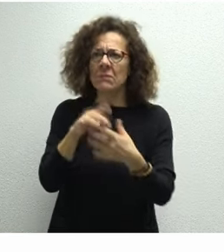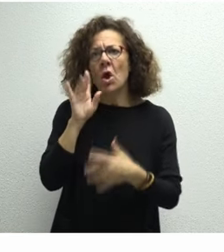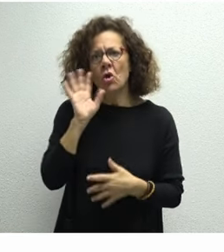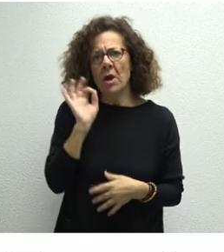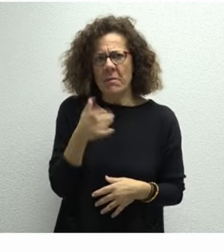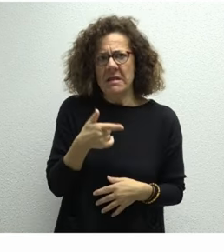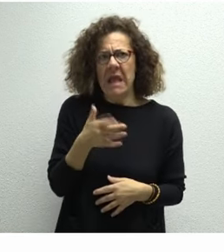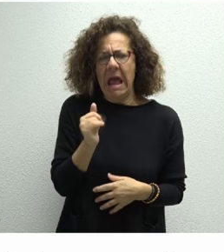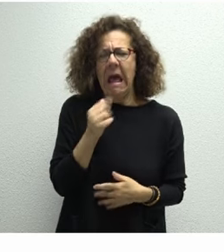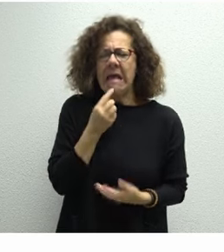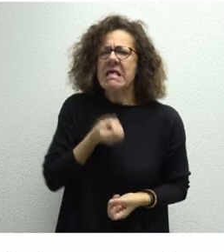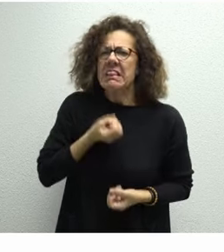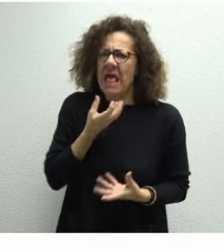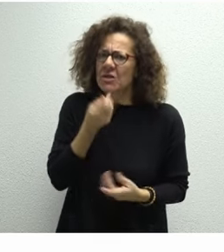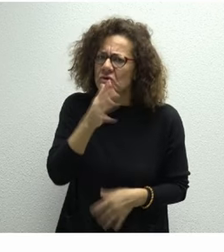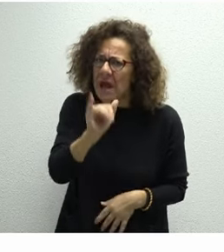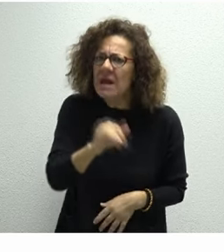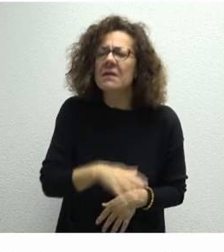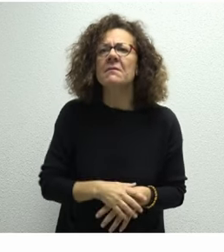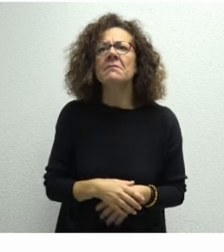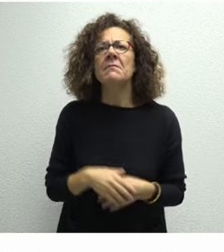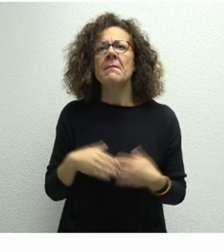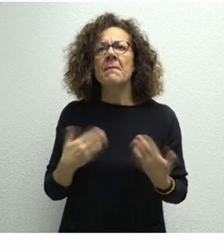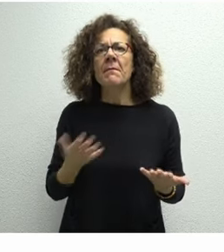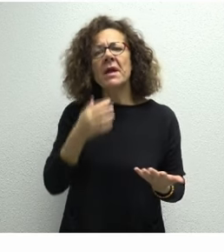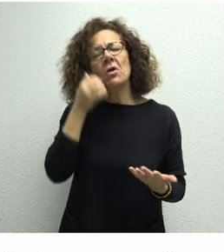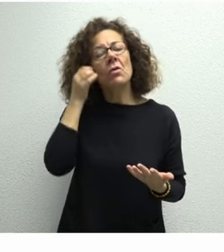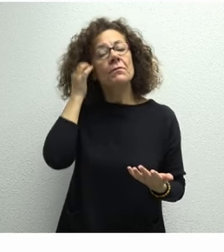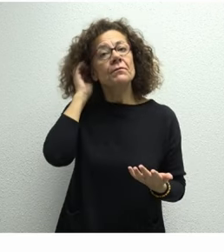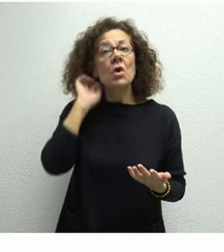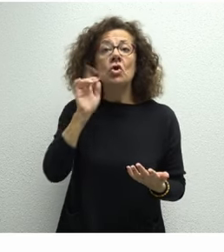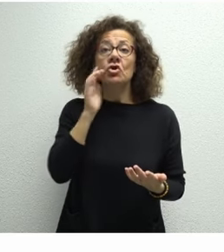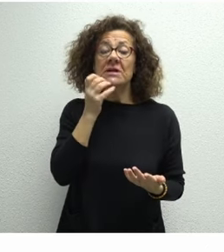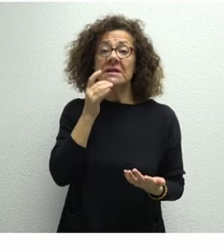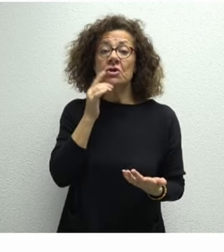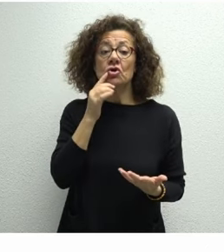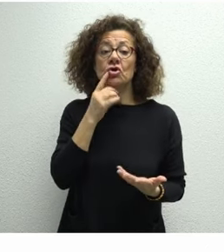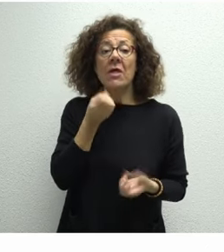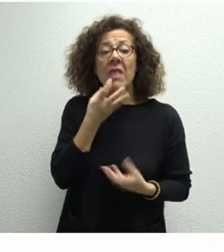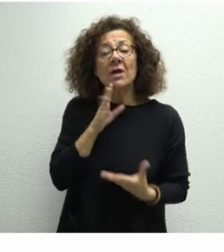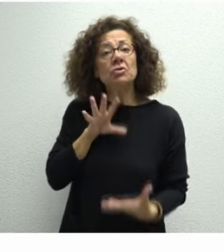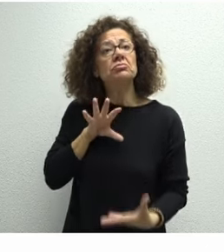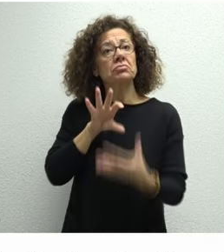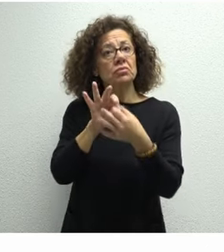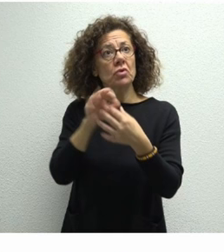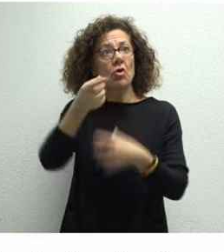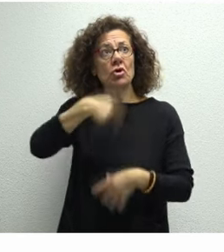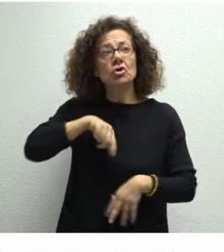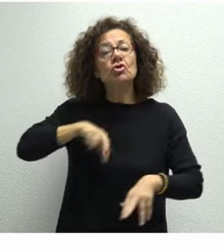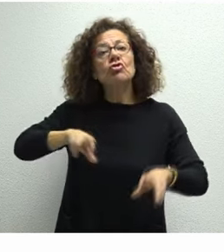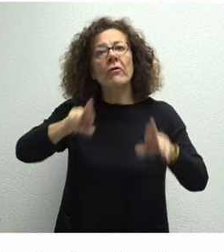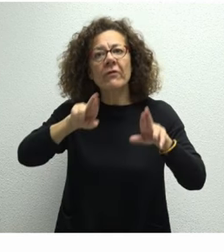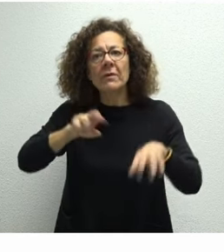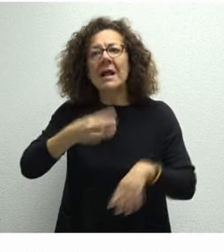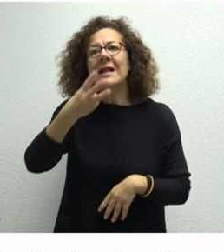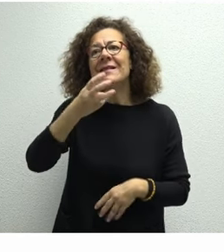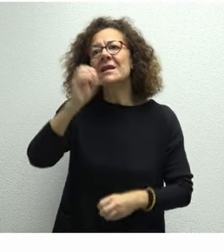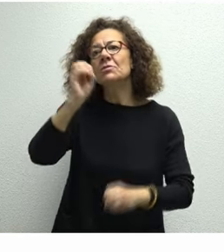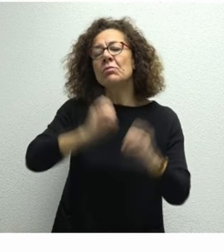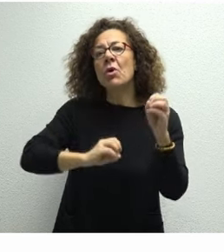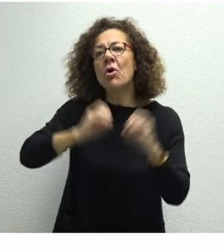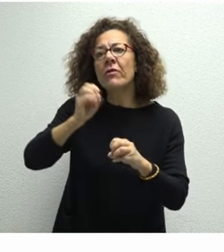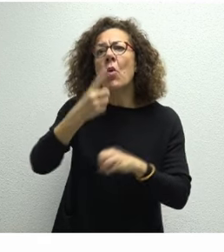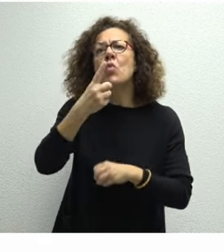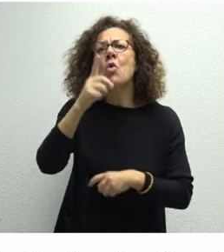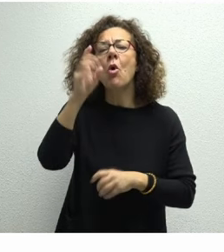que tenemos datos pero eh No sé si esos datos concuerdan con lo esperable no 3% perdón